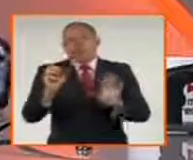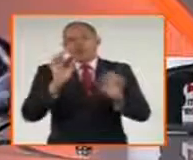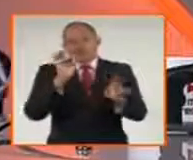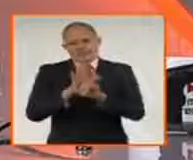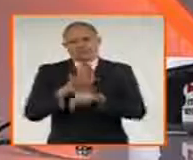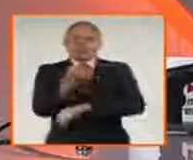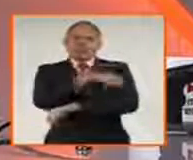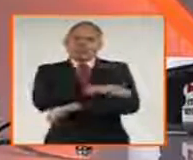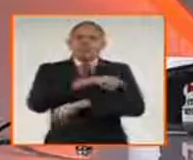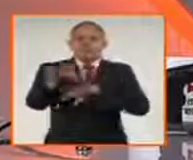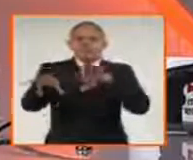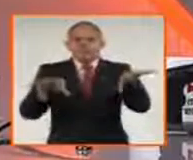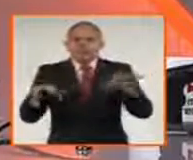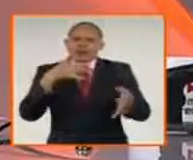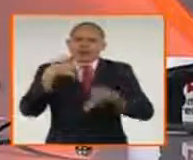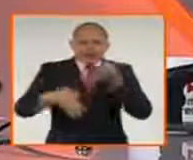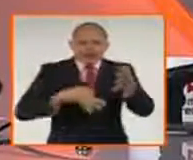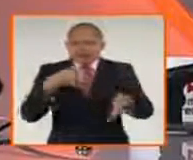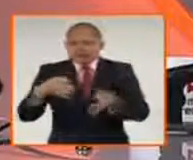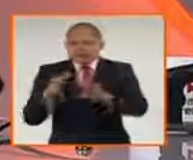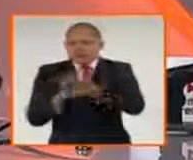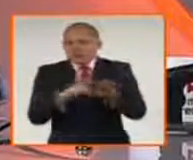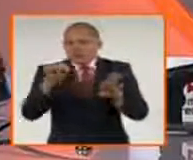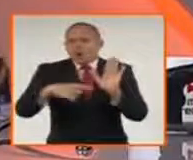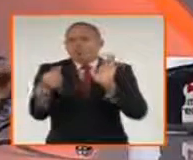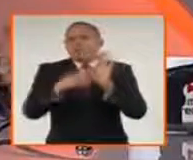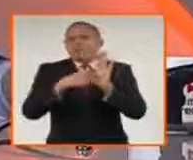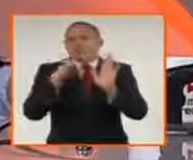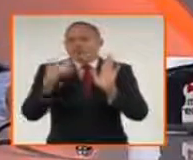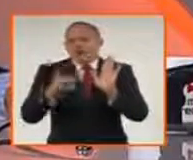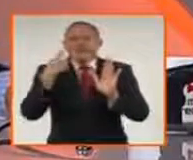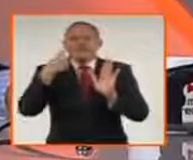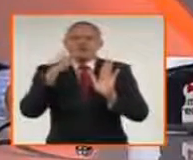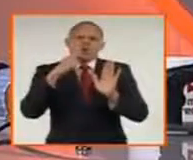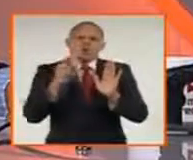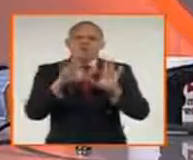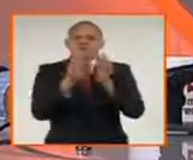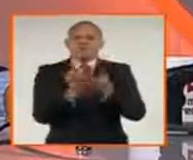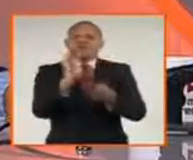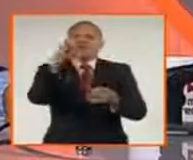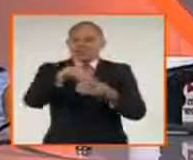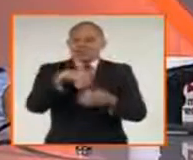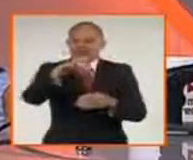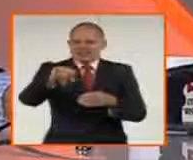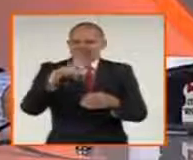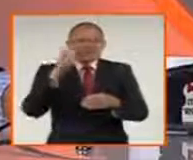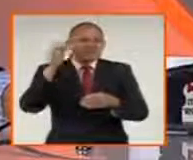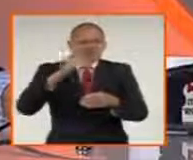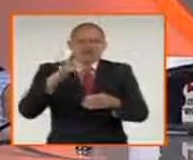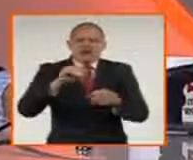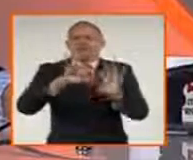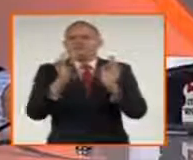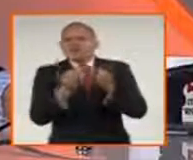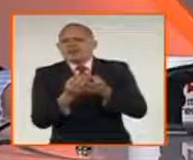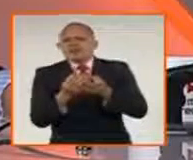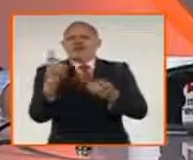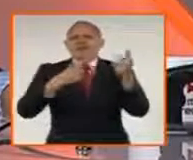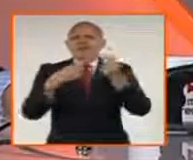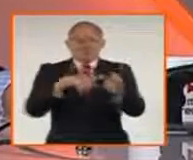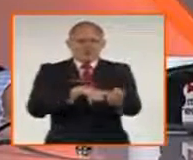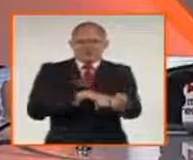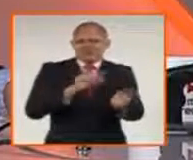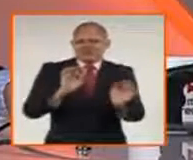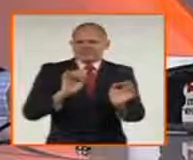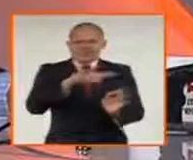deberes y derechos por parentesco en el Código de las Familias. Otro tema sumamente interesante. Como les dije la vez